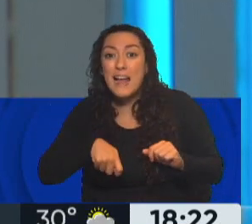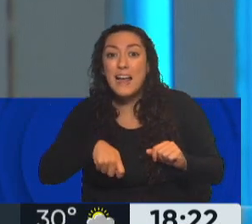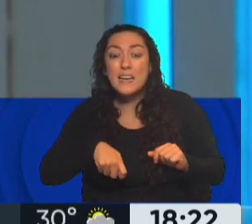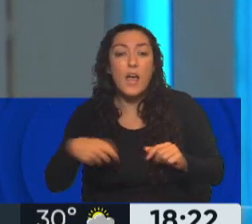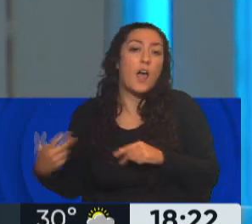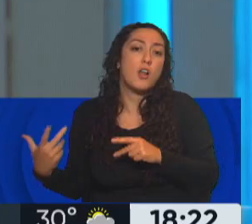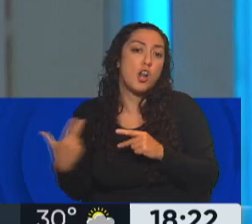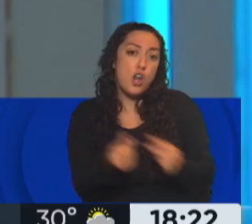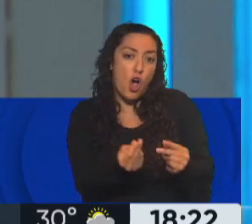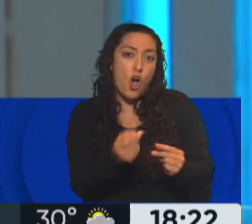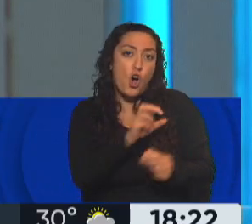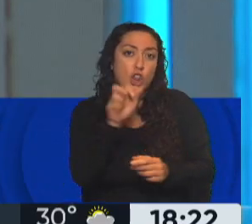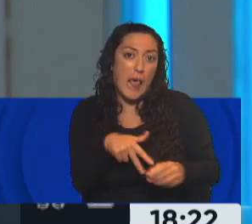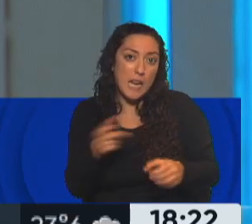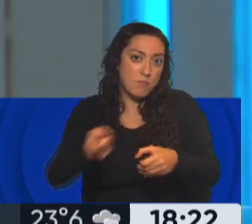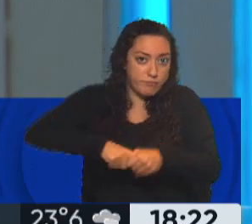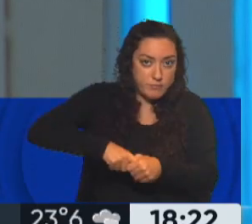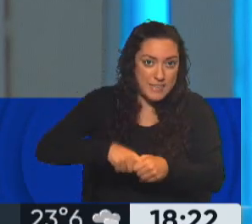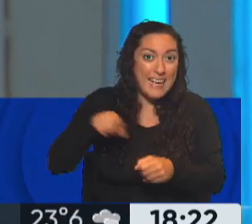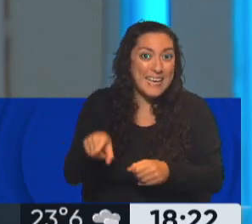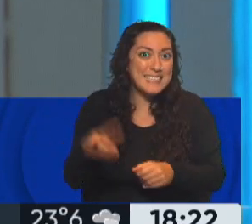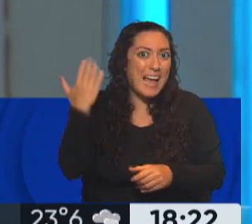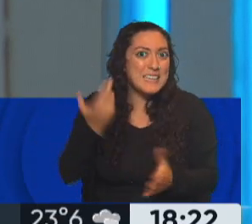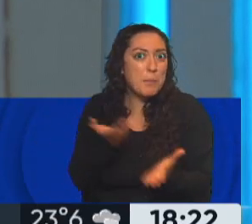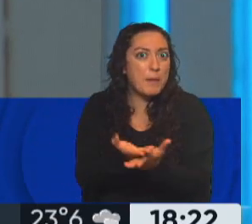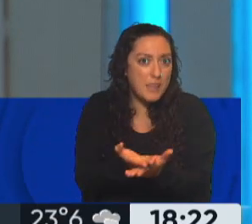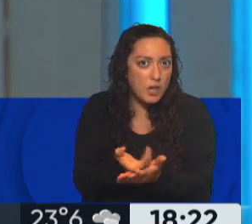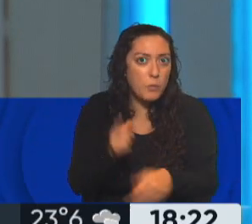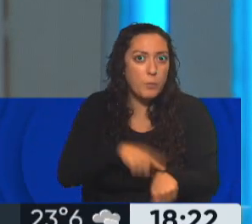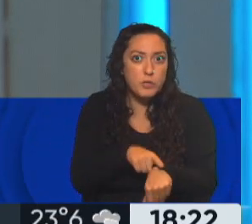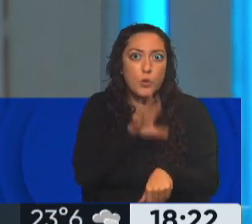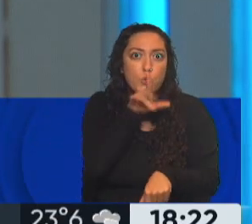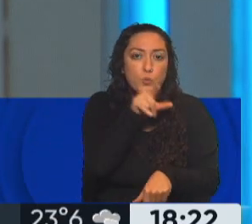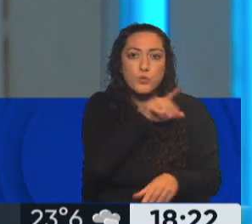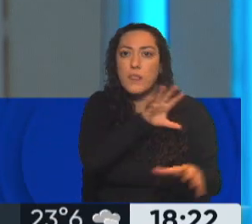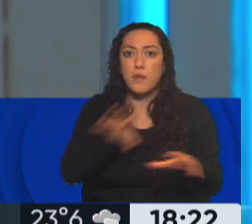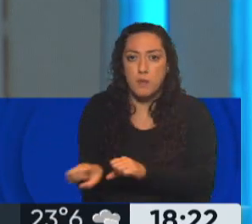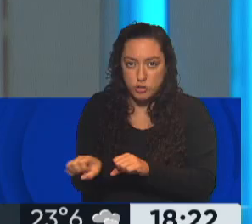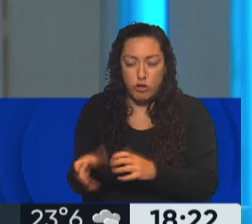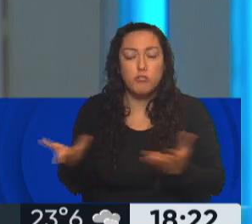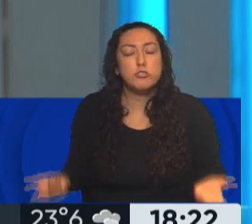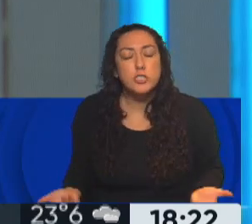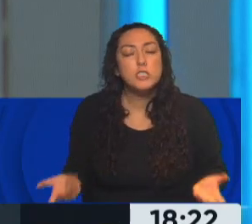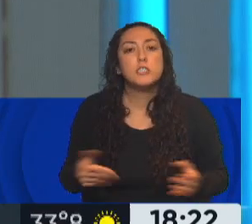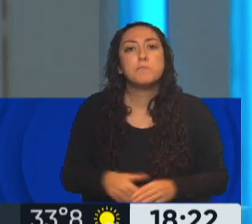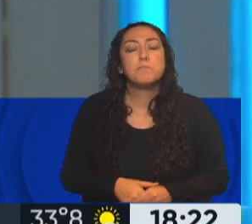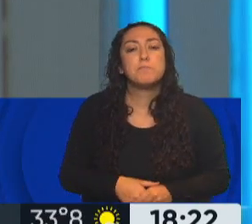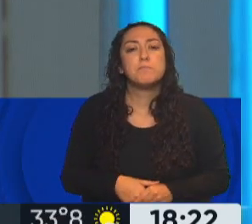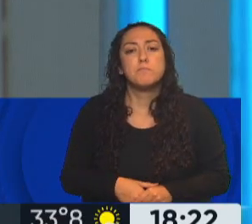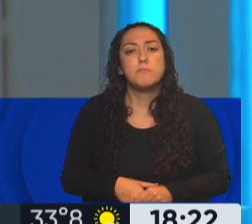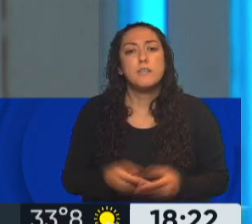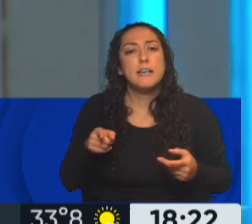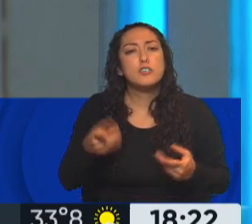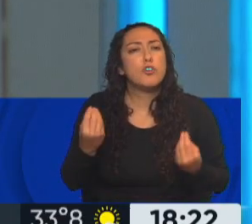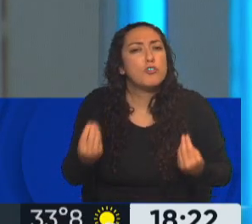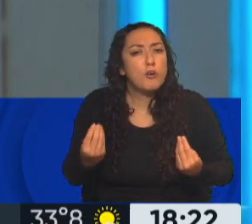no va a ingresar a la OTAN, que era justamente uno de los pedidos al momento de Rusia de invadir. ¿Cómo se puede dar esto? También